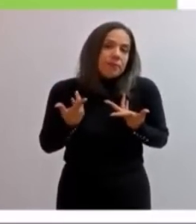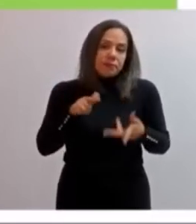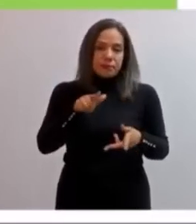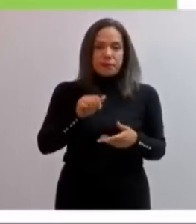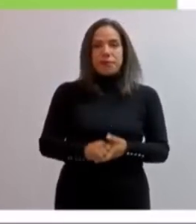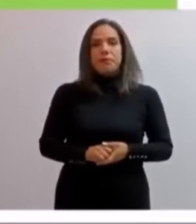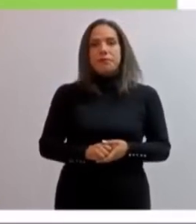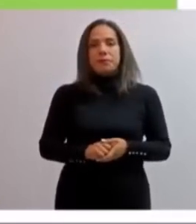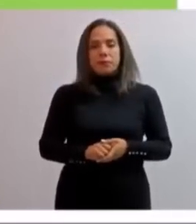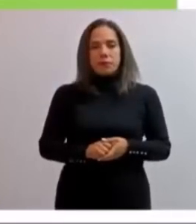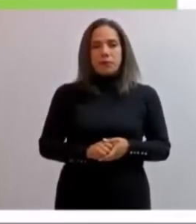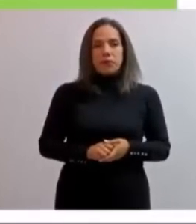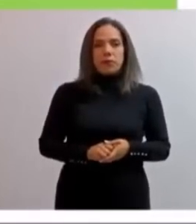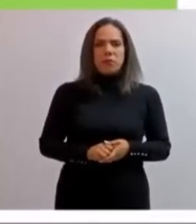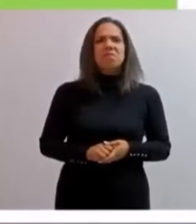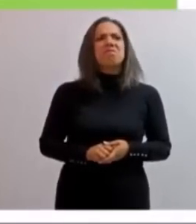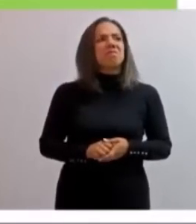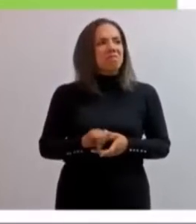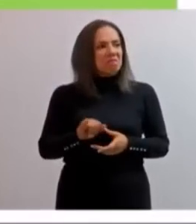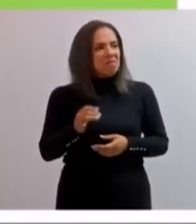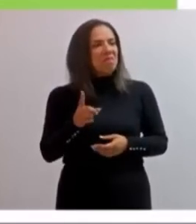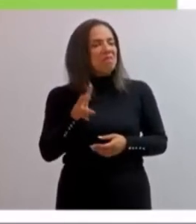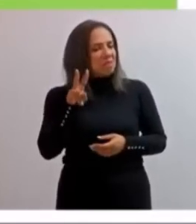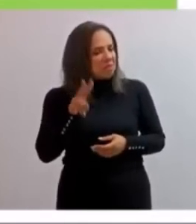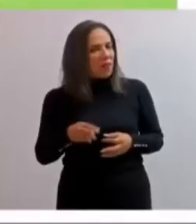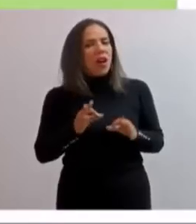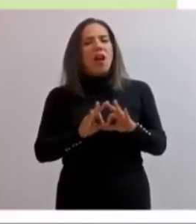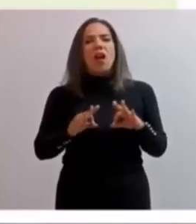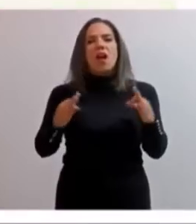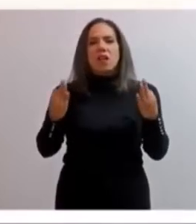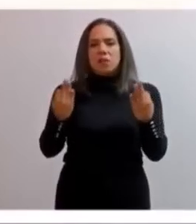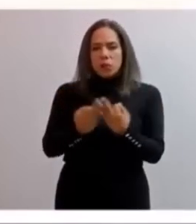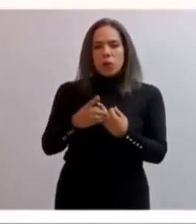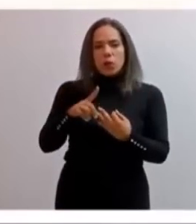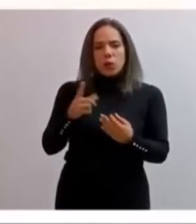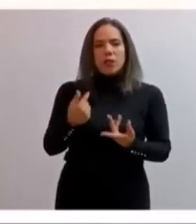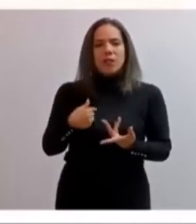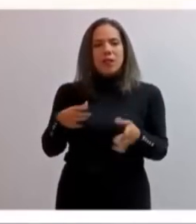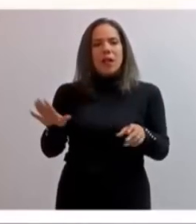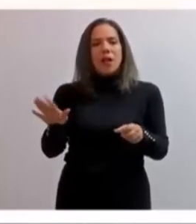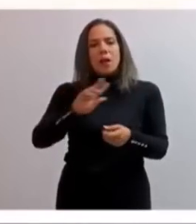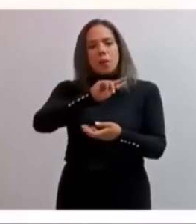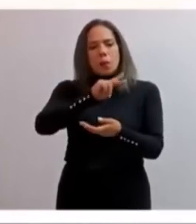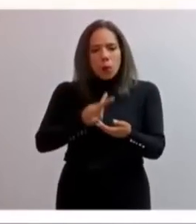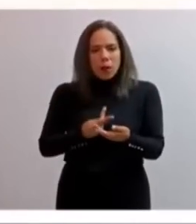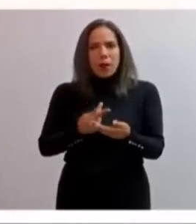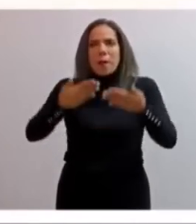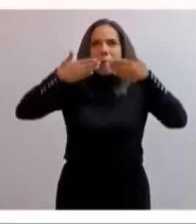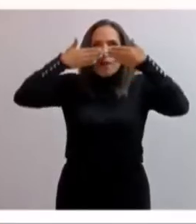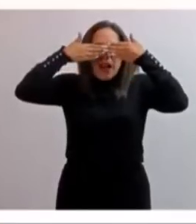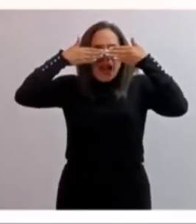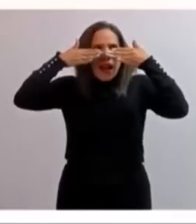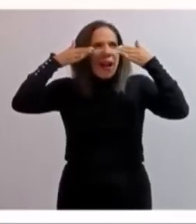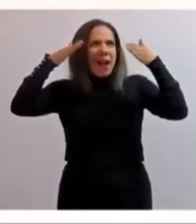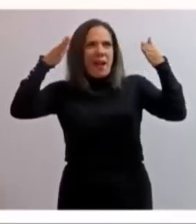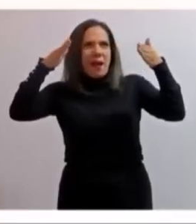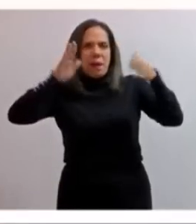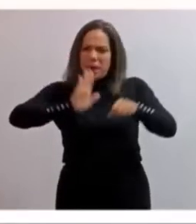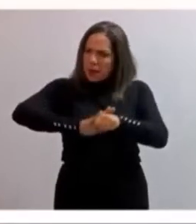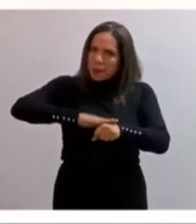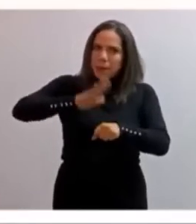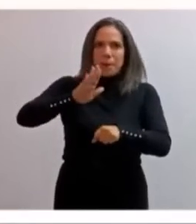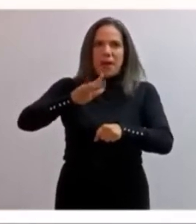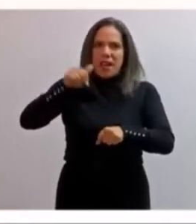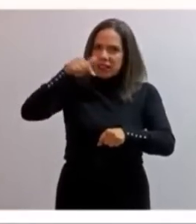página 68. A mí me parece fundamental, porque aquí el plan de estudios está abriéndose a lo que